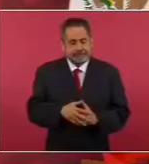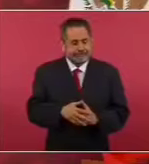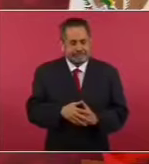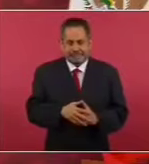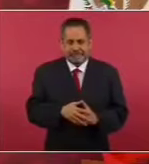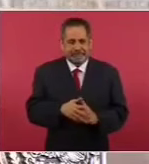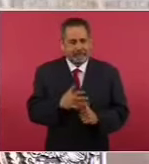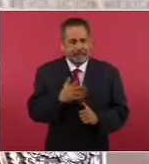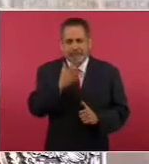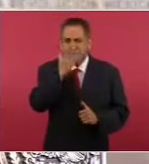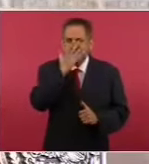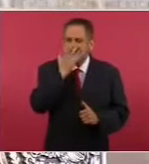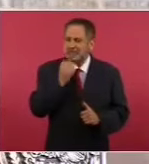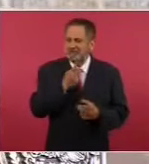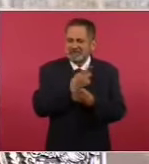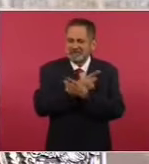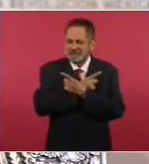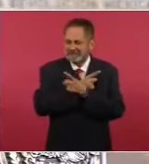indigno,